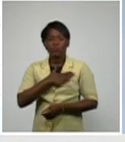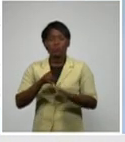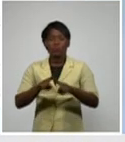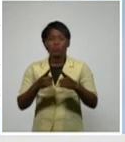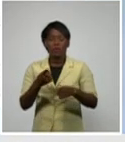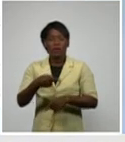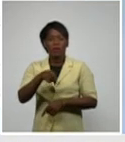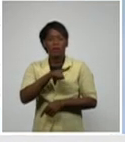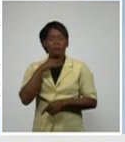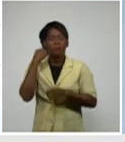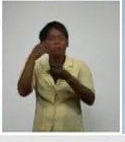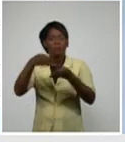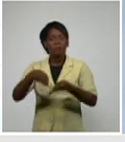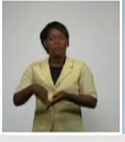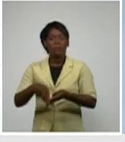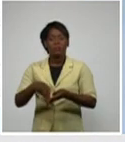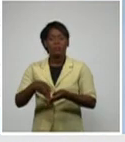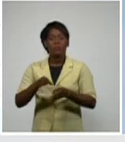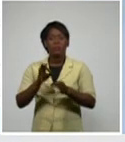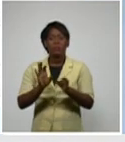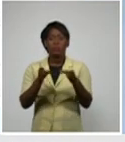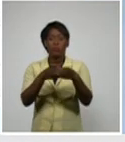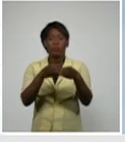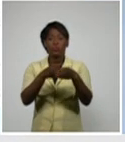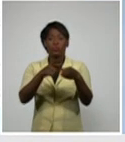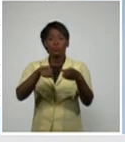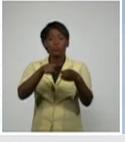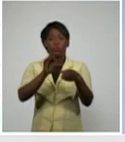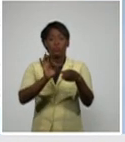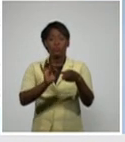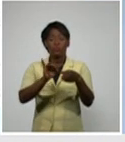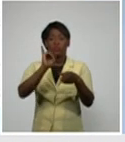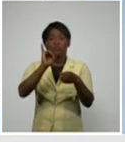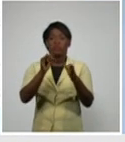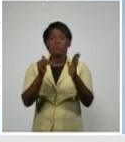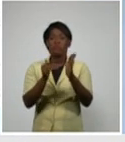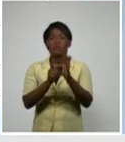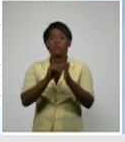fallecieran con estos 6.373, ya se acumulan